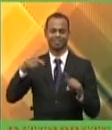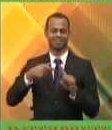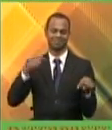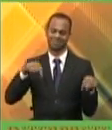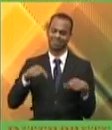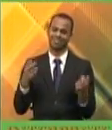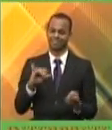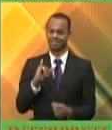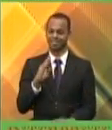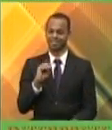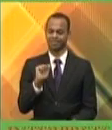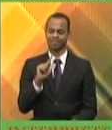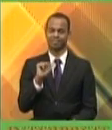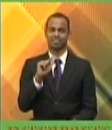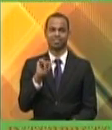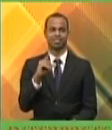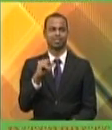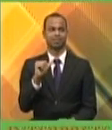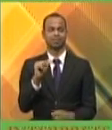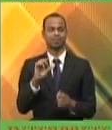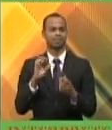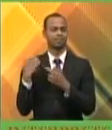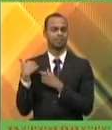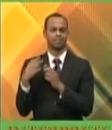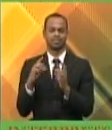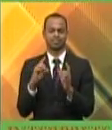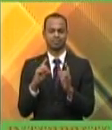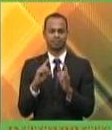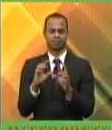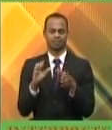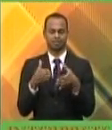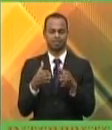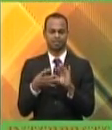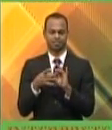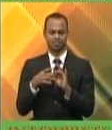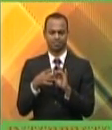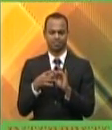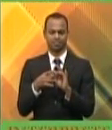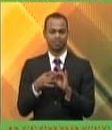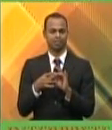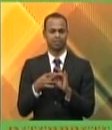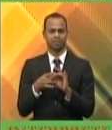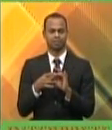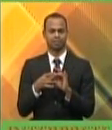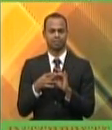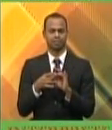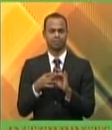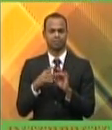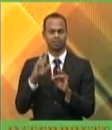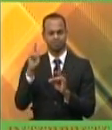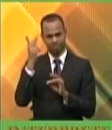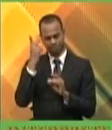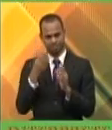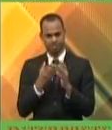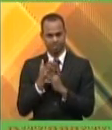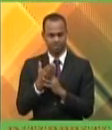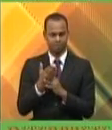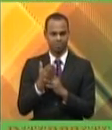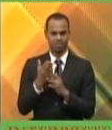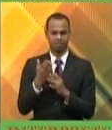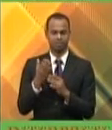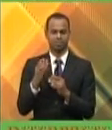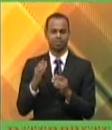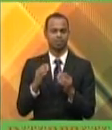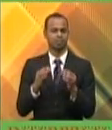isabel a la encargada del departamento de división de políticas públicas para acceso a